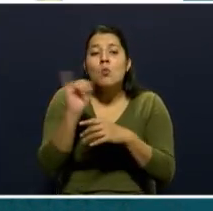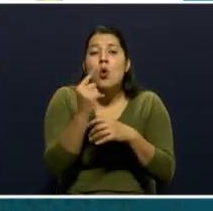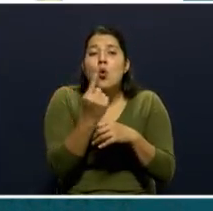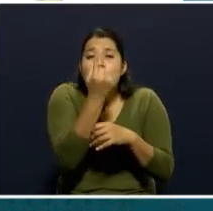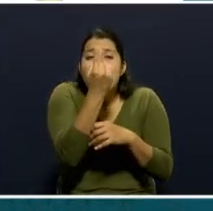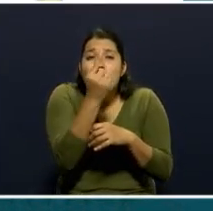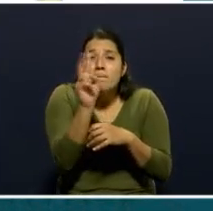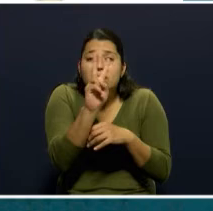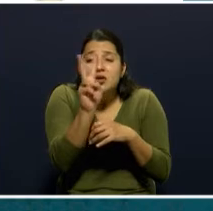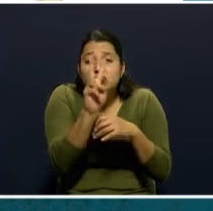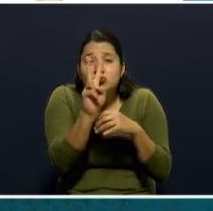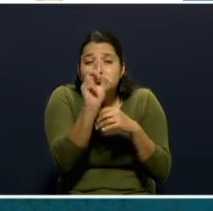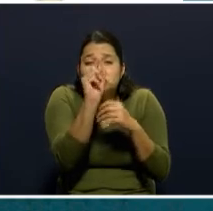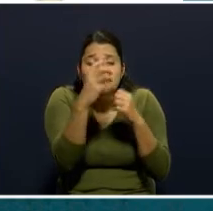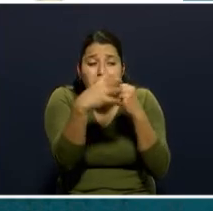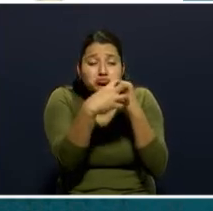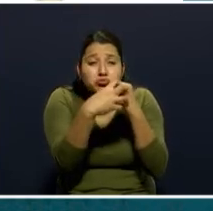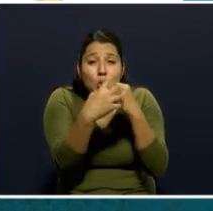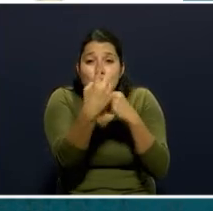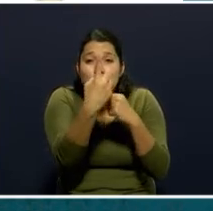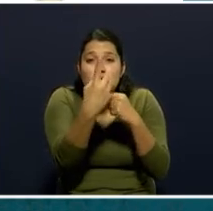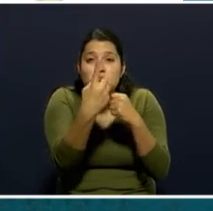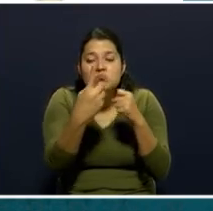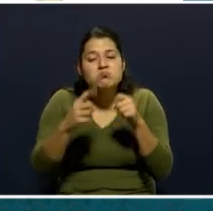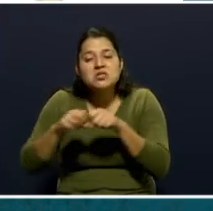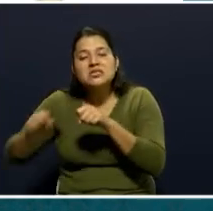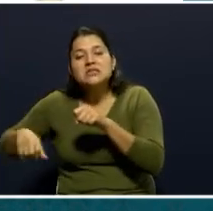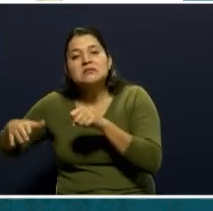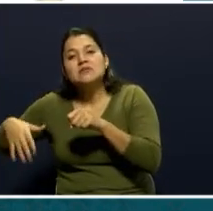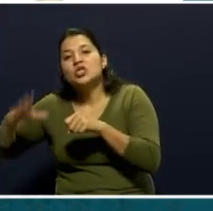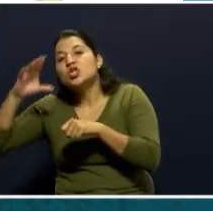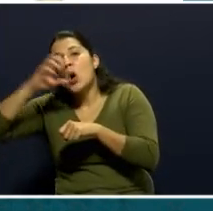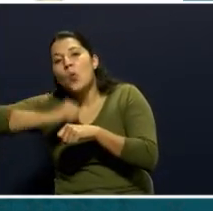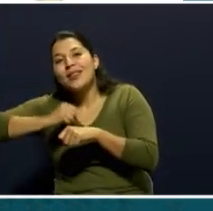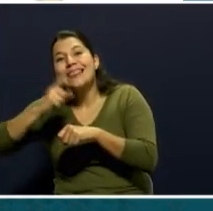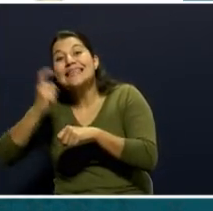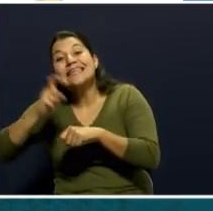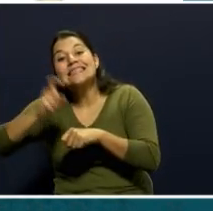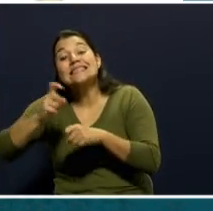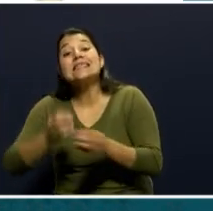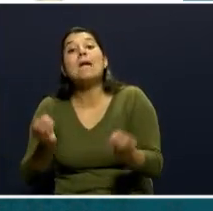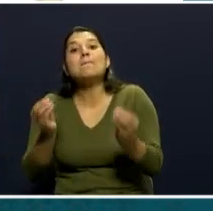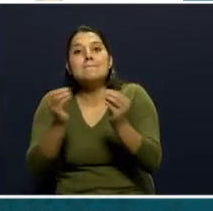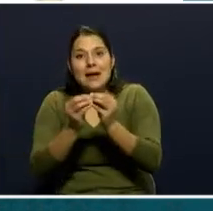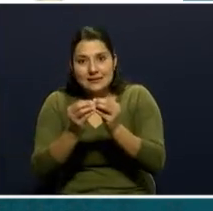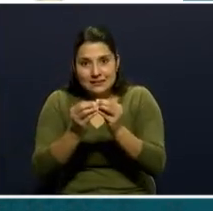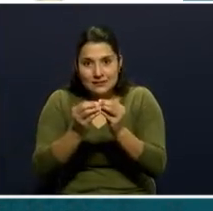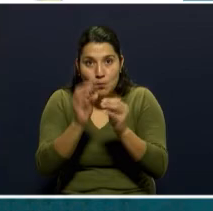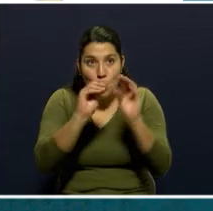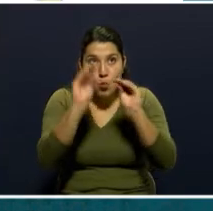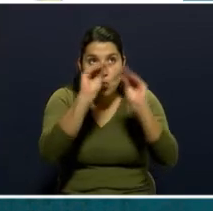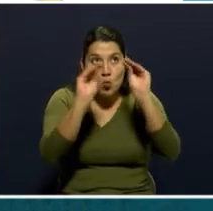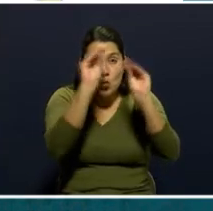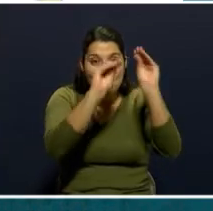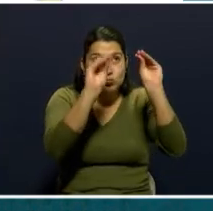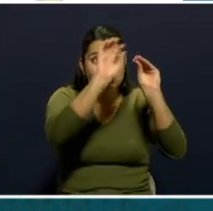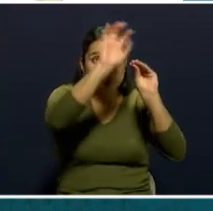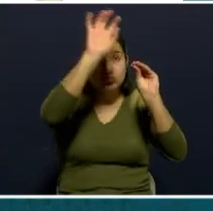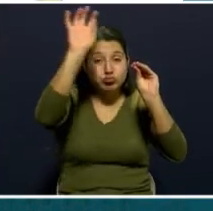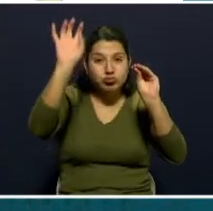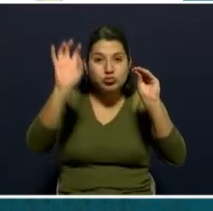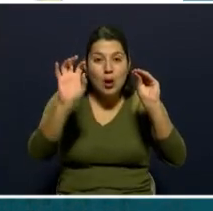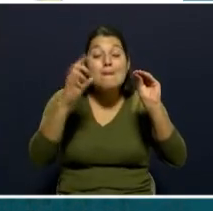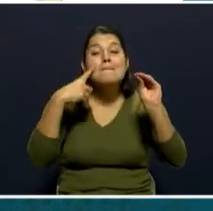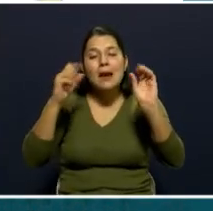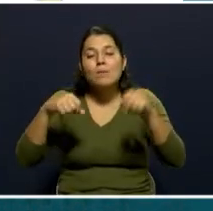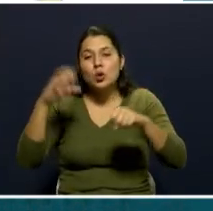Pero también es muy importante mencionar, yo le decía a usted que este virus, además de esta proteína, la corona, tiene otro montón